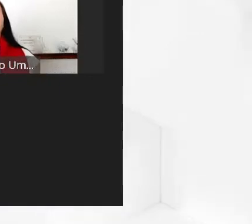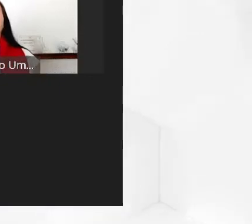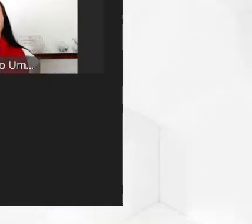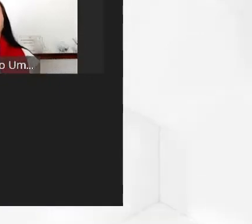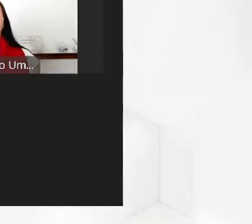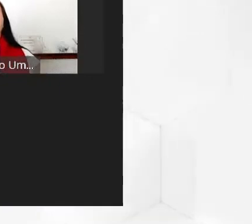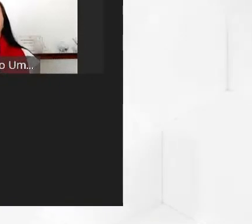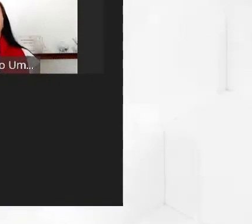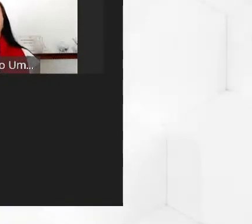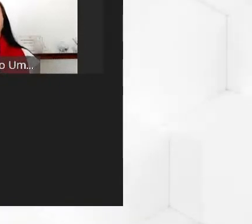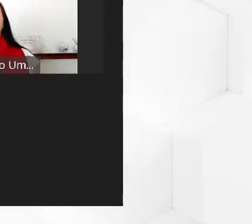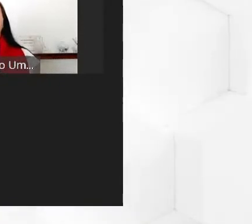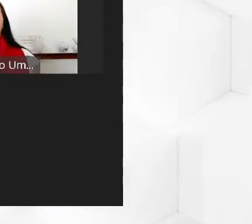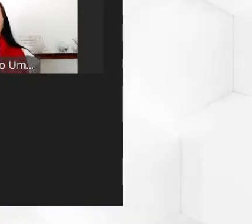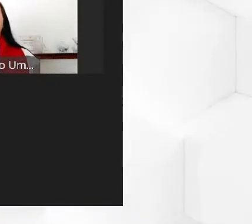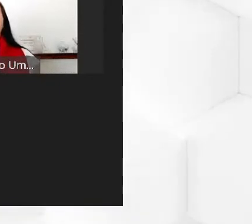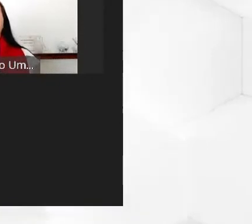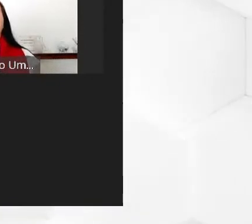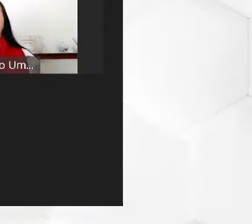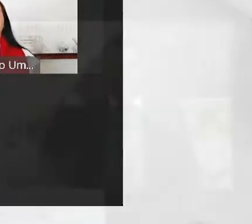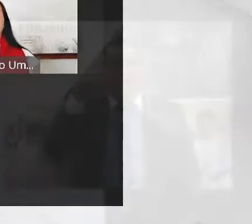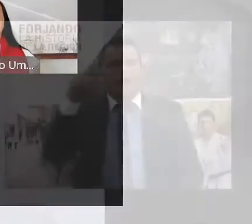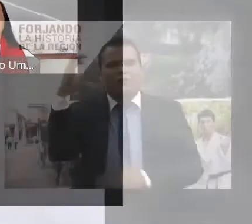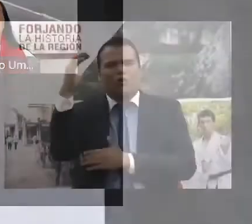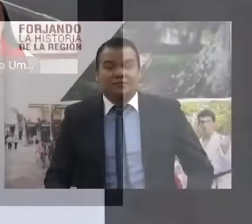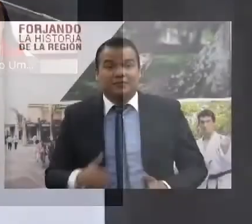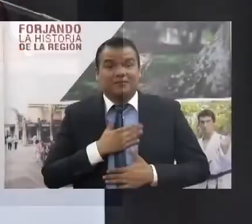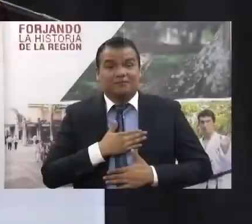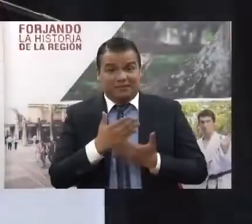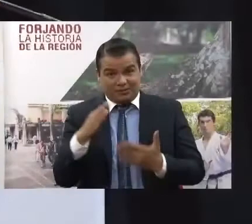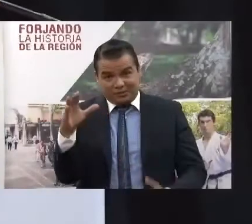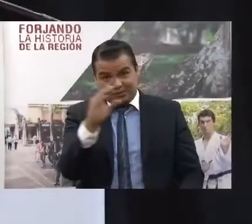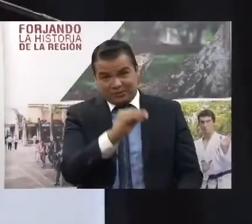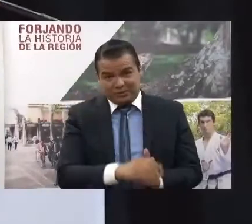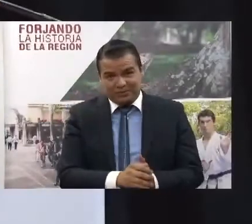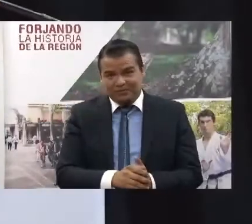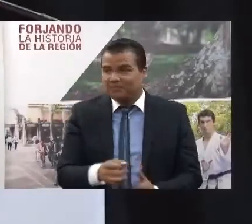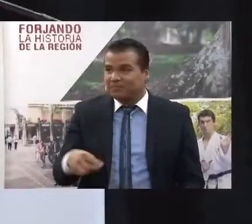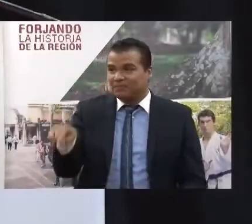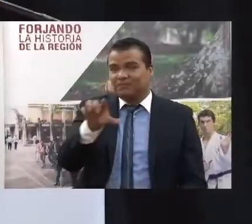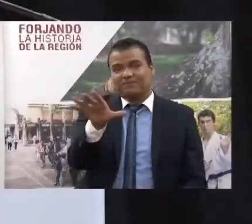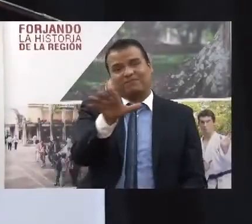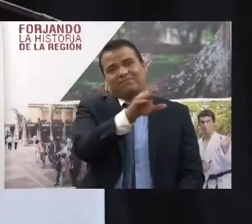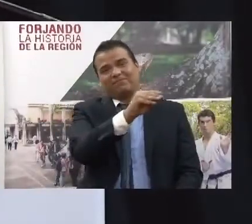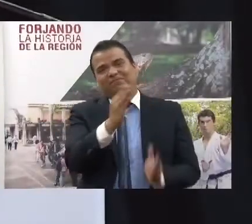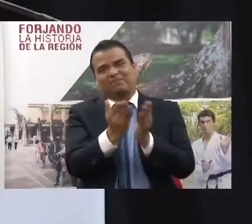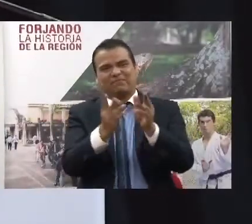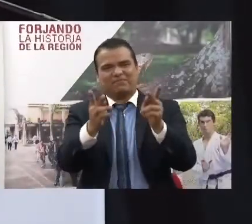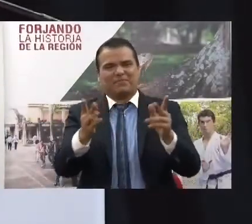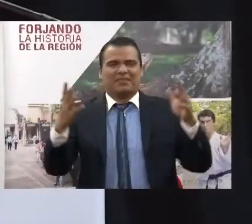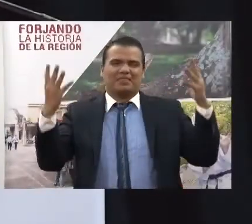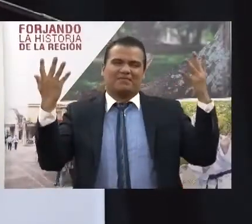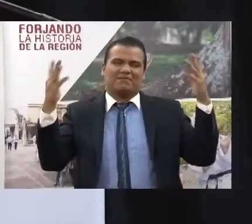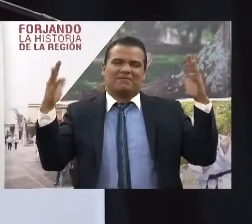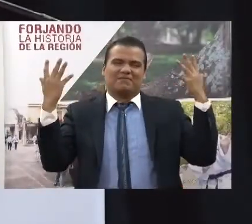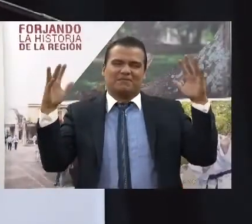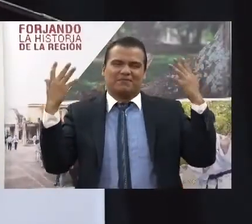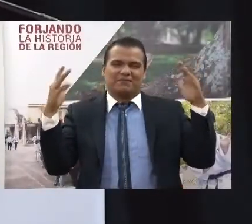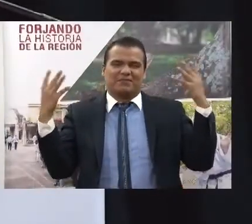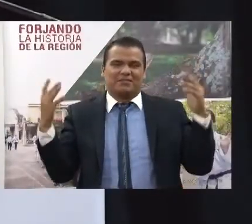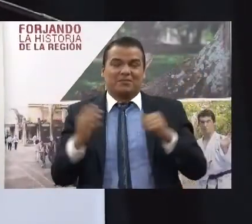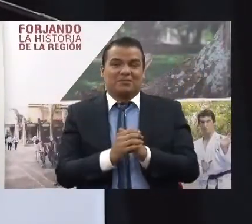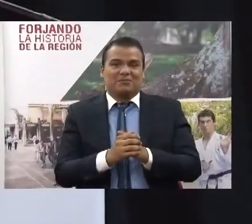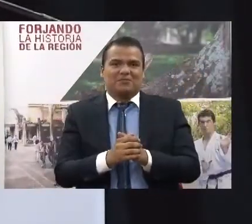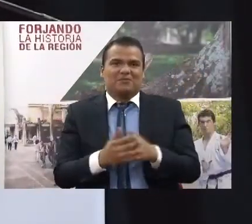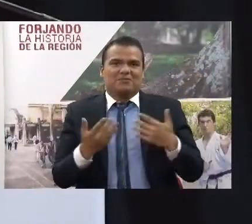si no, que ella os lo demande. Felicitaciones. Un aplauso para todos ustedes, nosotros desde aquí y